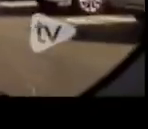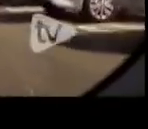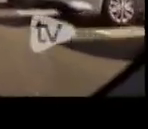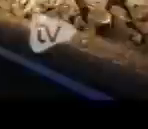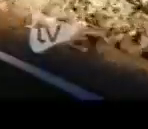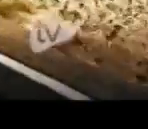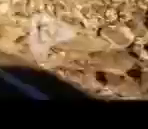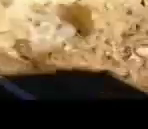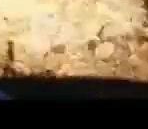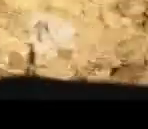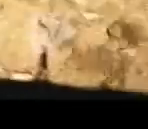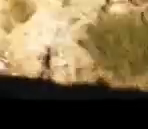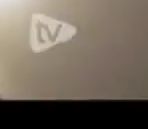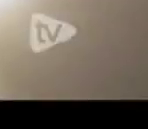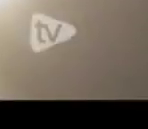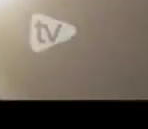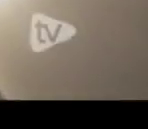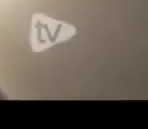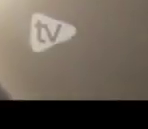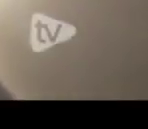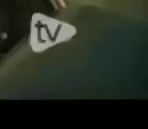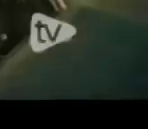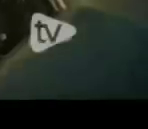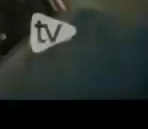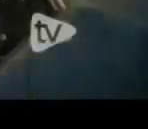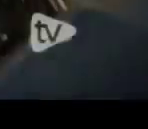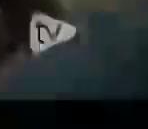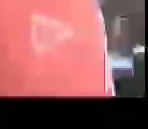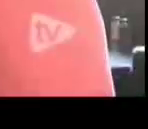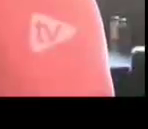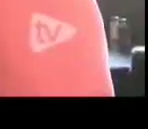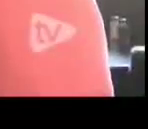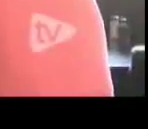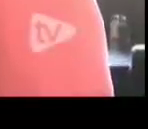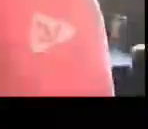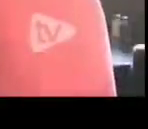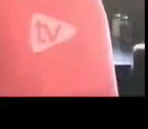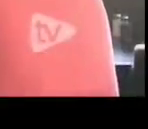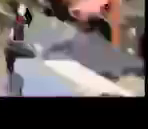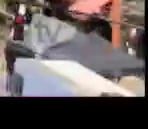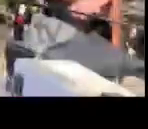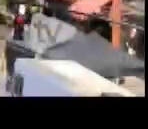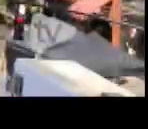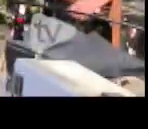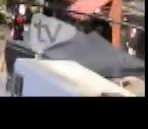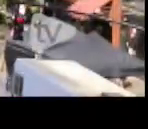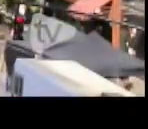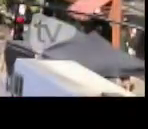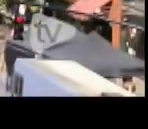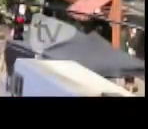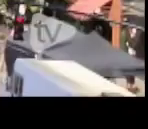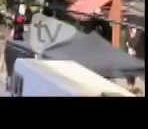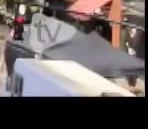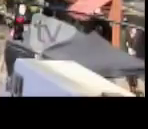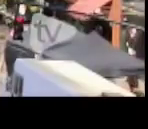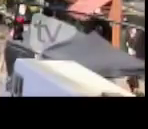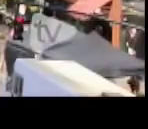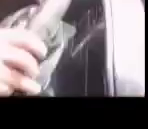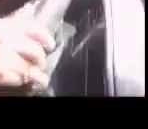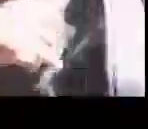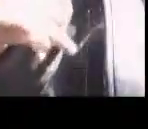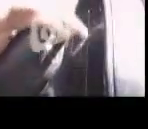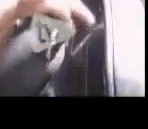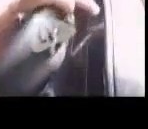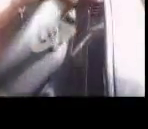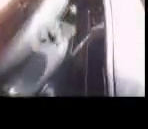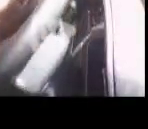Las historias continúan. Y Christian Johnson te invita a conocer cómo se ganan la vida los ecuatorianos en Estados